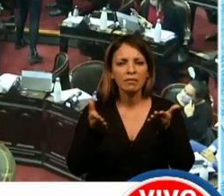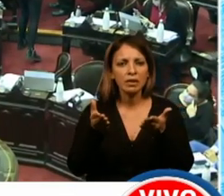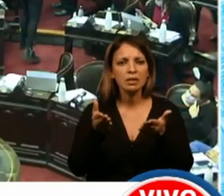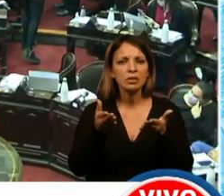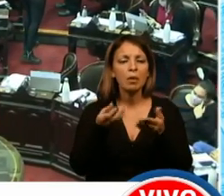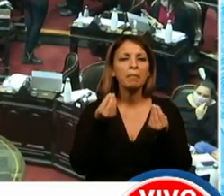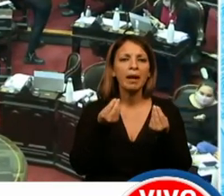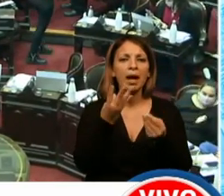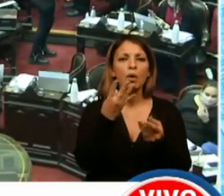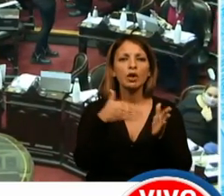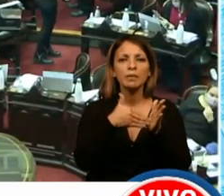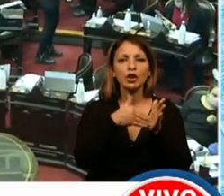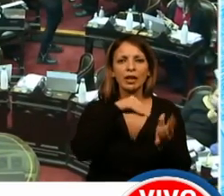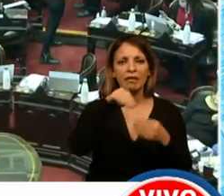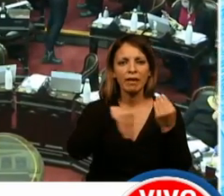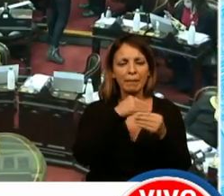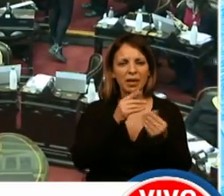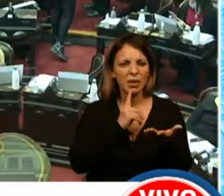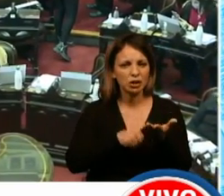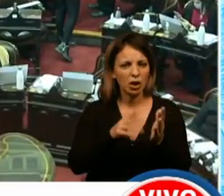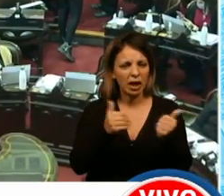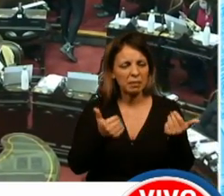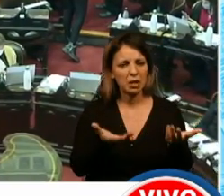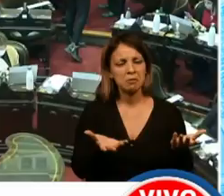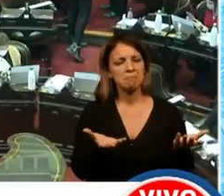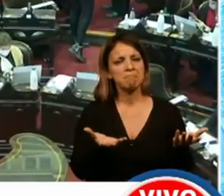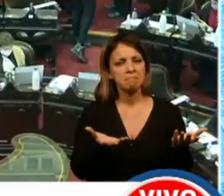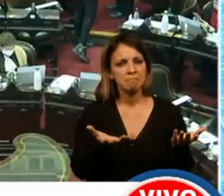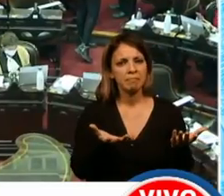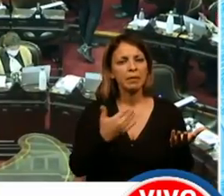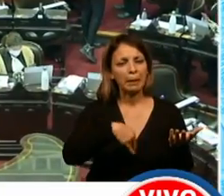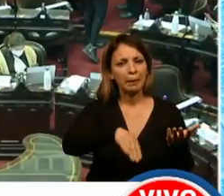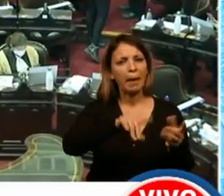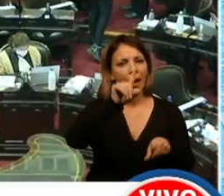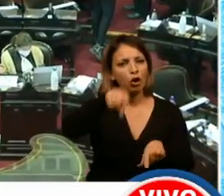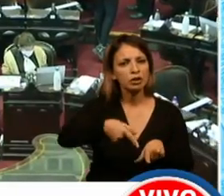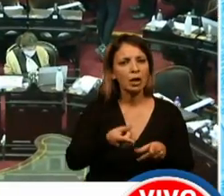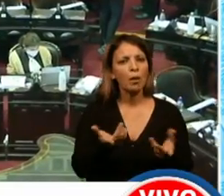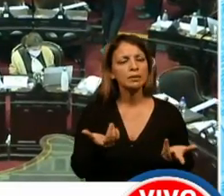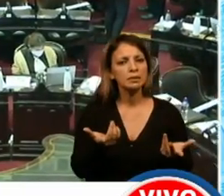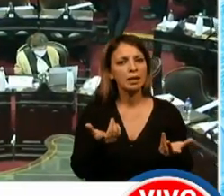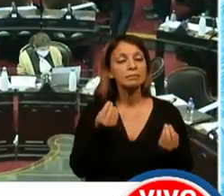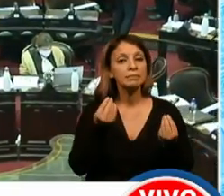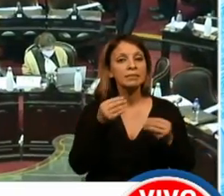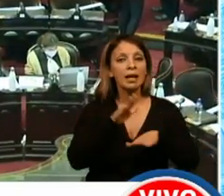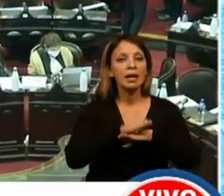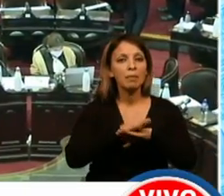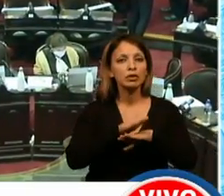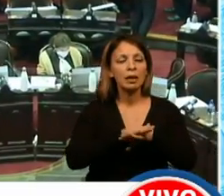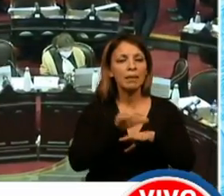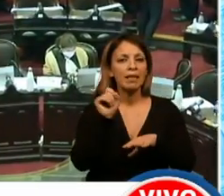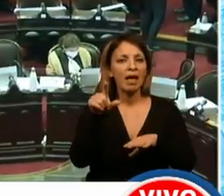a casi 4 millones de familias reales de va a tener consecuencias las responsabilidades de